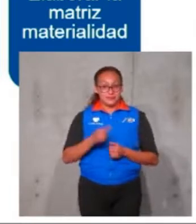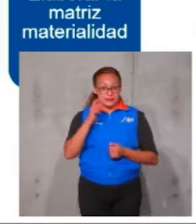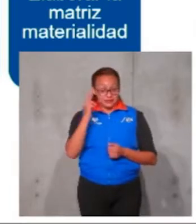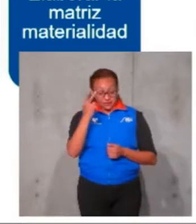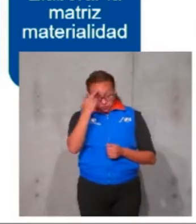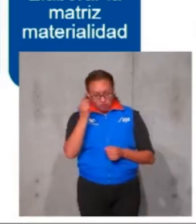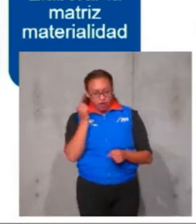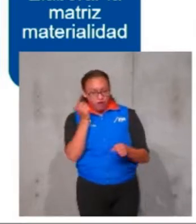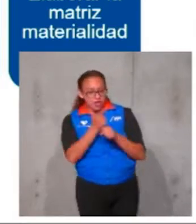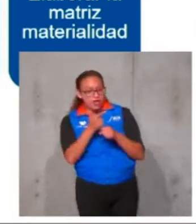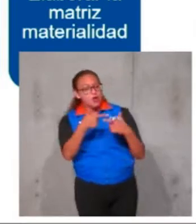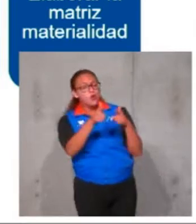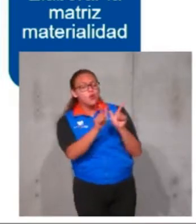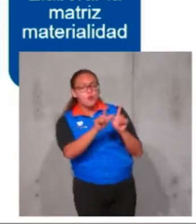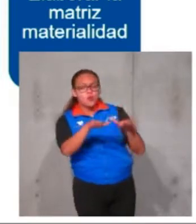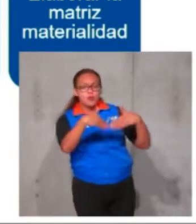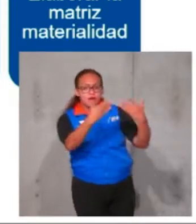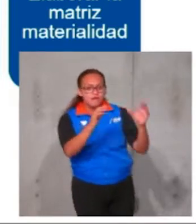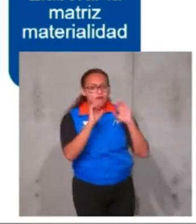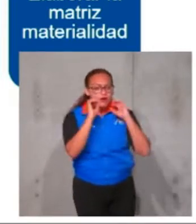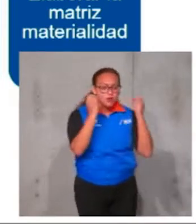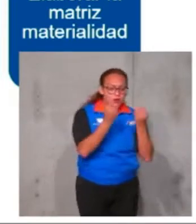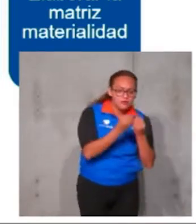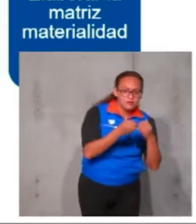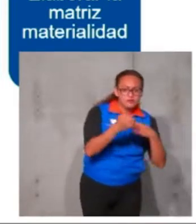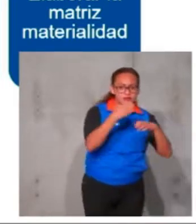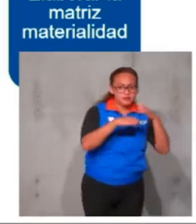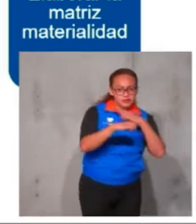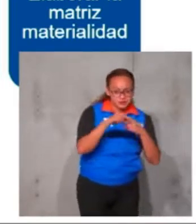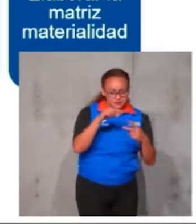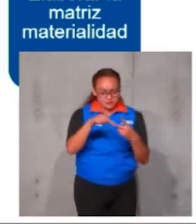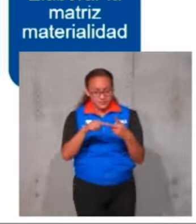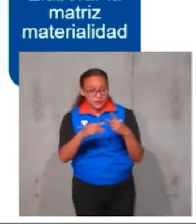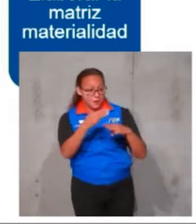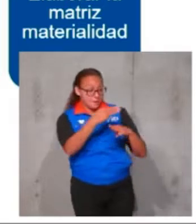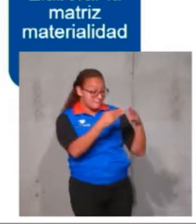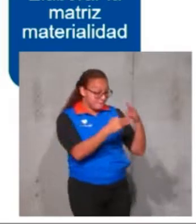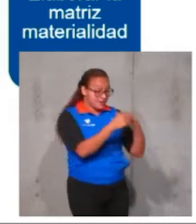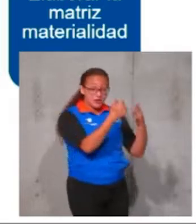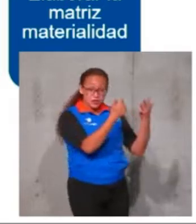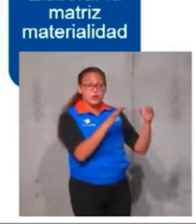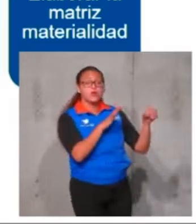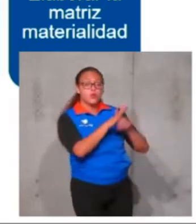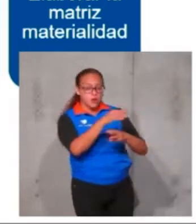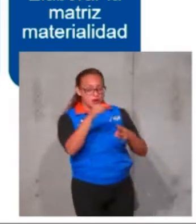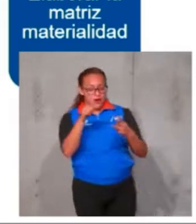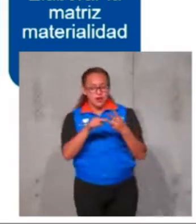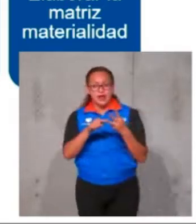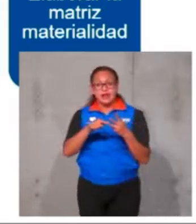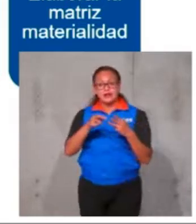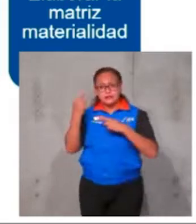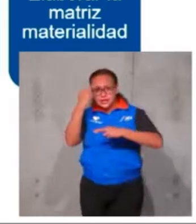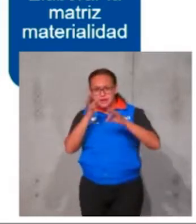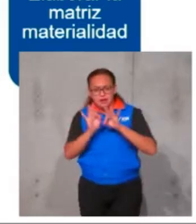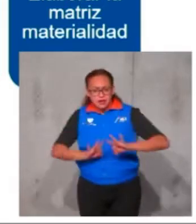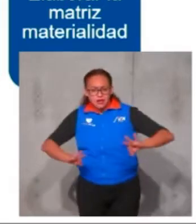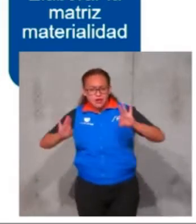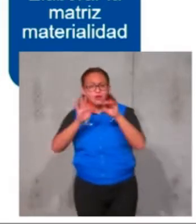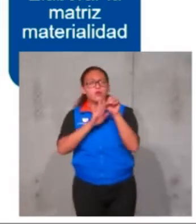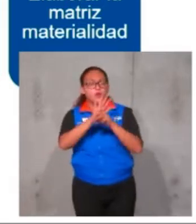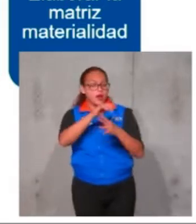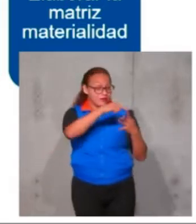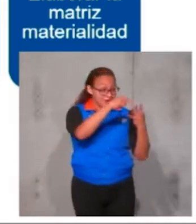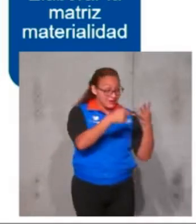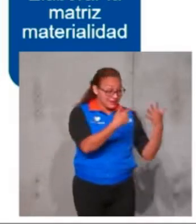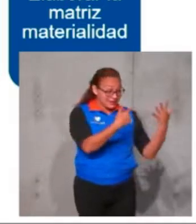pues identificar los grupos de interés, identificar los temas materiales, evaluar la relevancia de estos temas